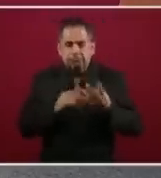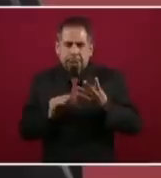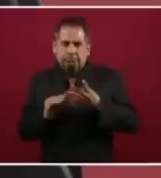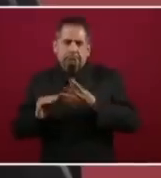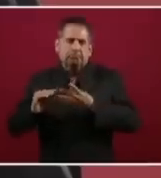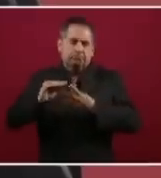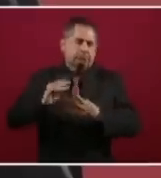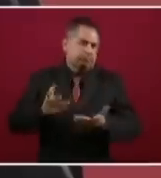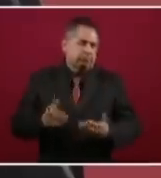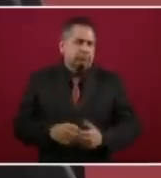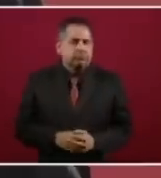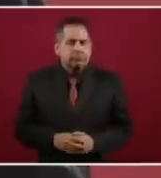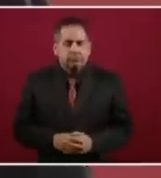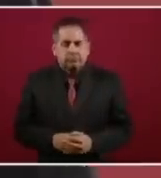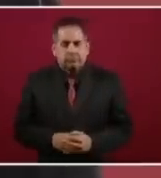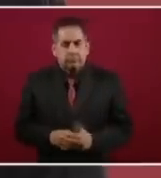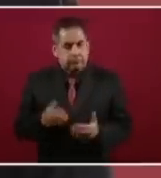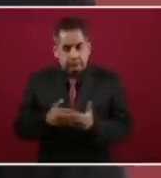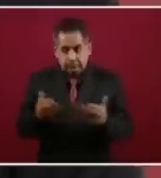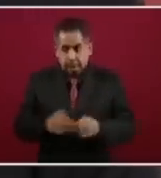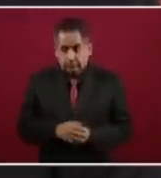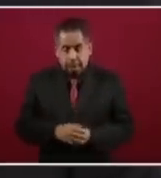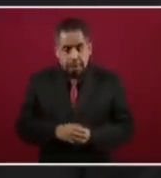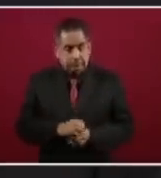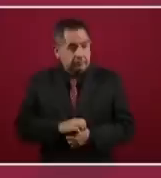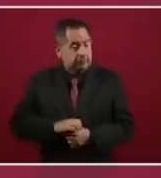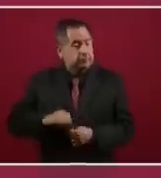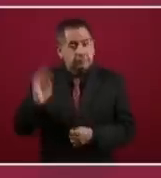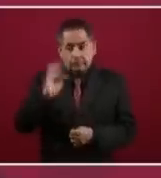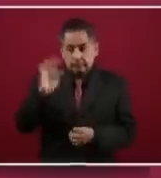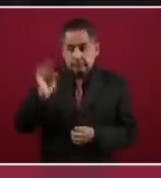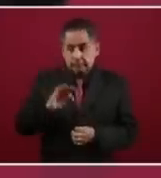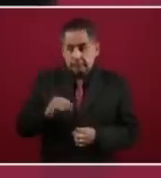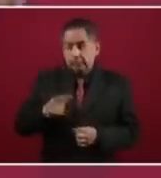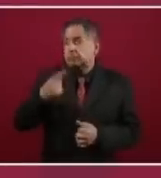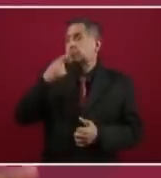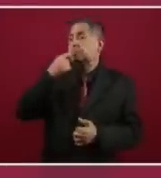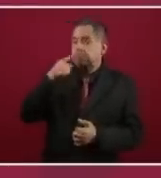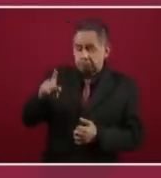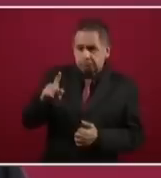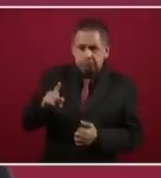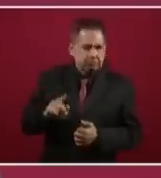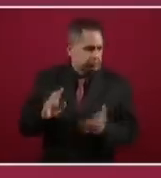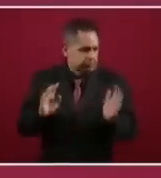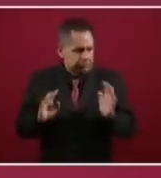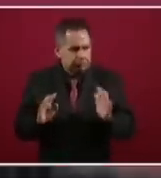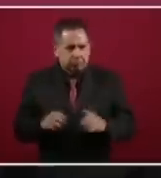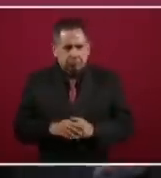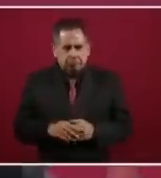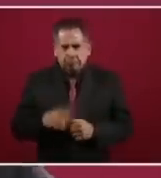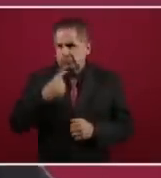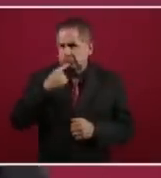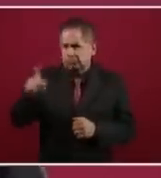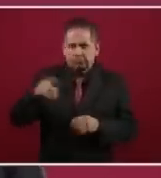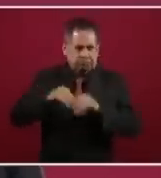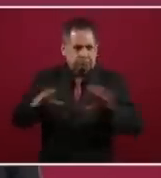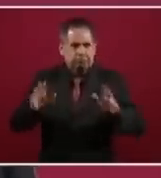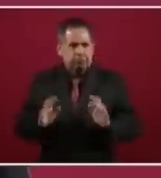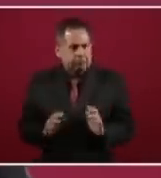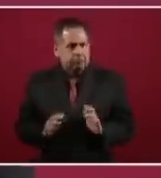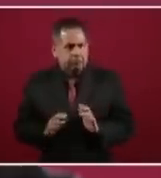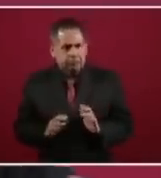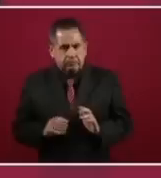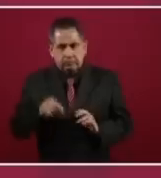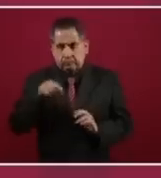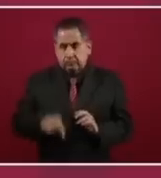instancias. Ahora, si lo que se busca es la denuncia, porque